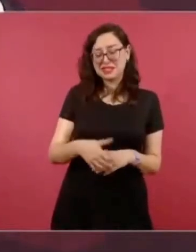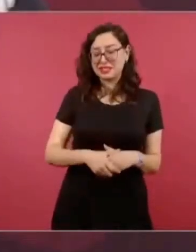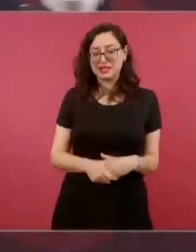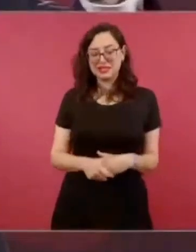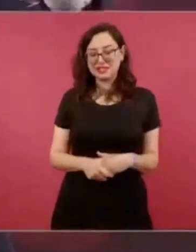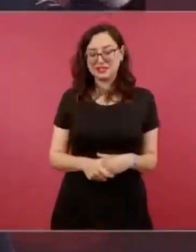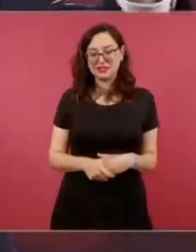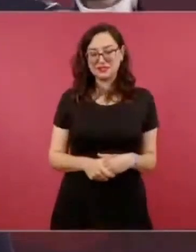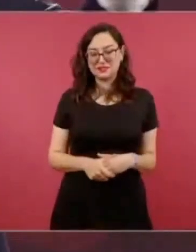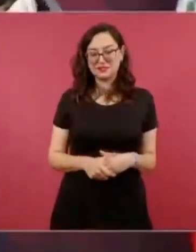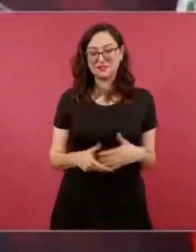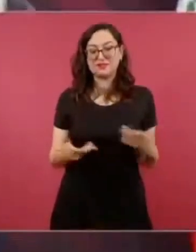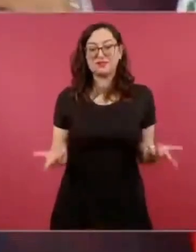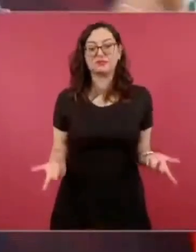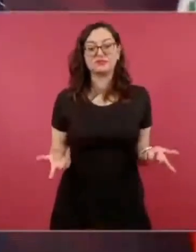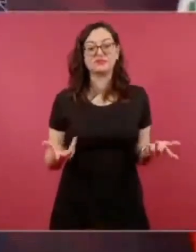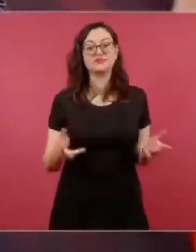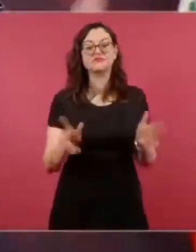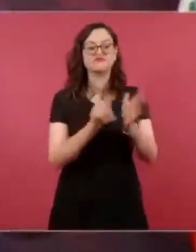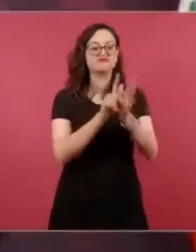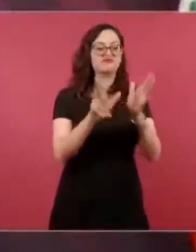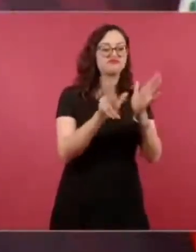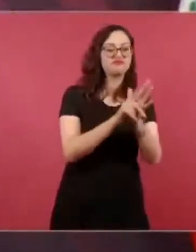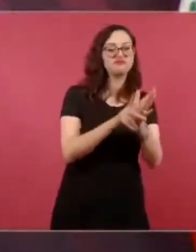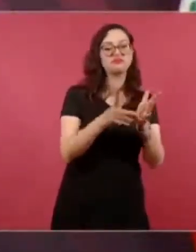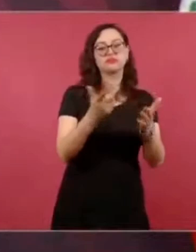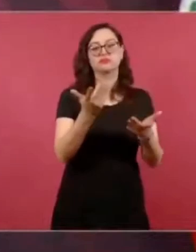¿Para quiénes escribían los periodistas?